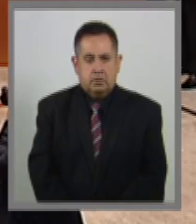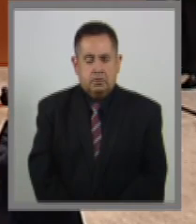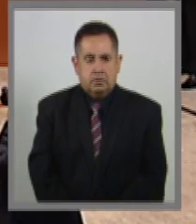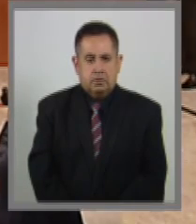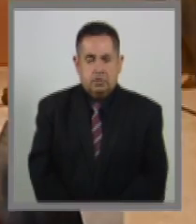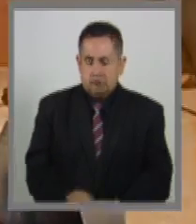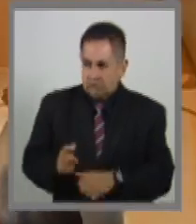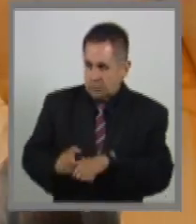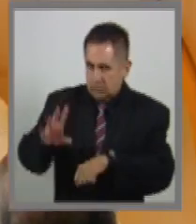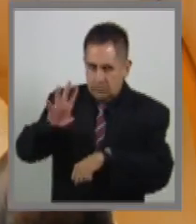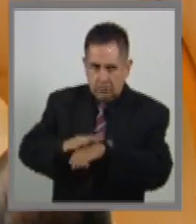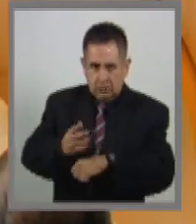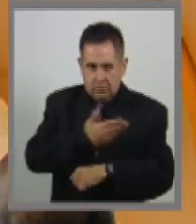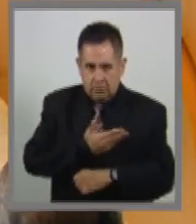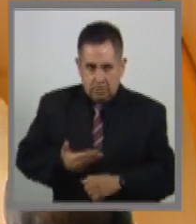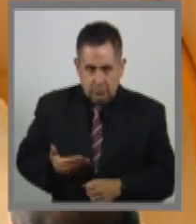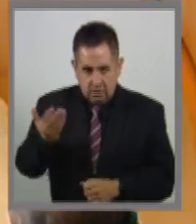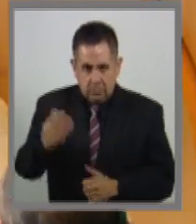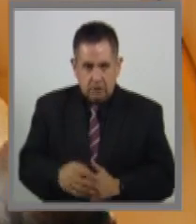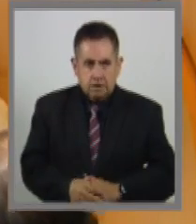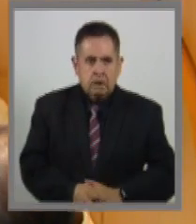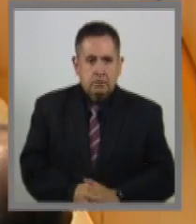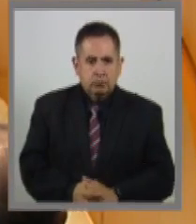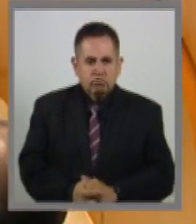Con el permiso de la presidencia.